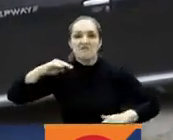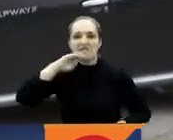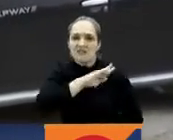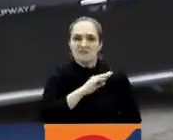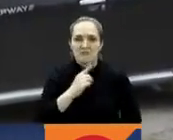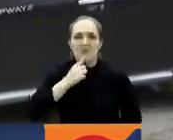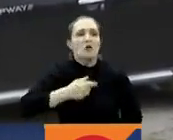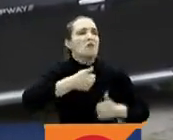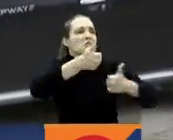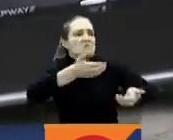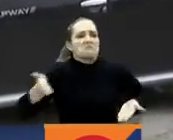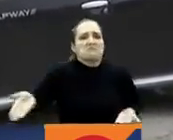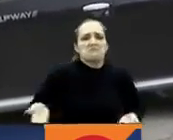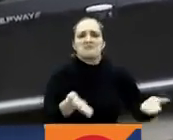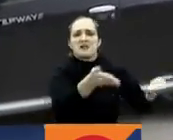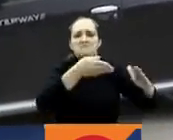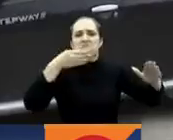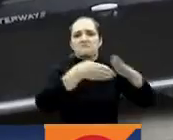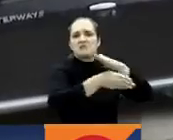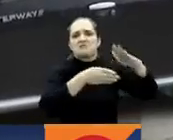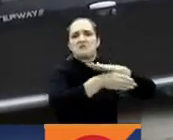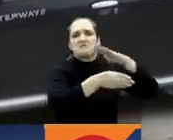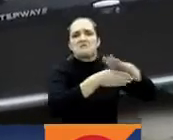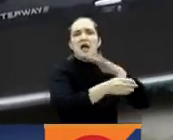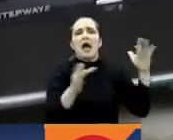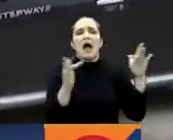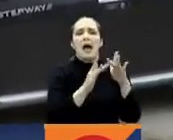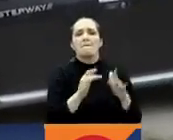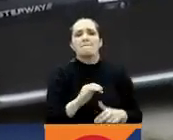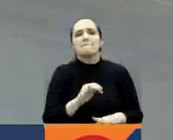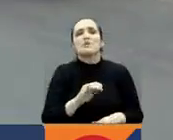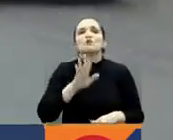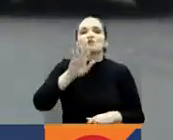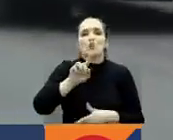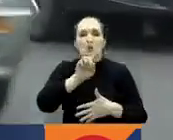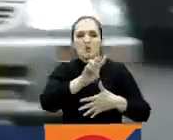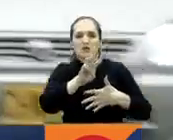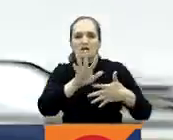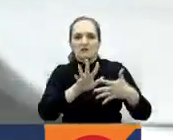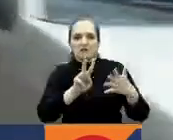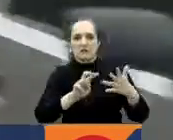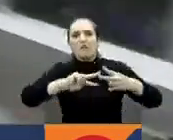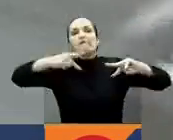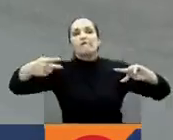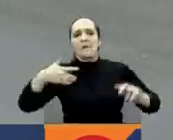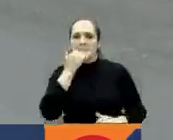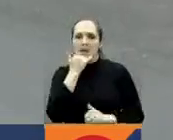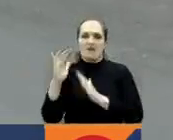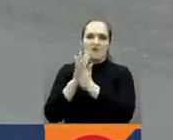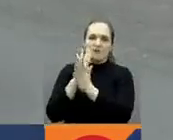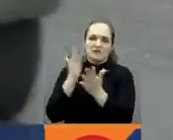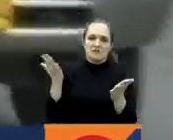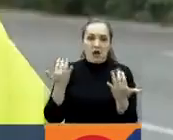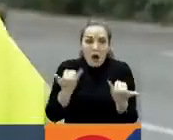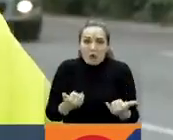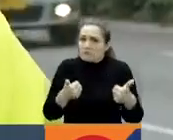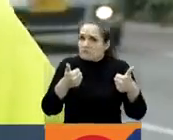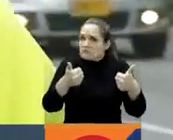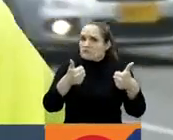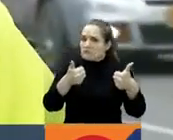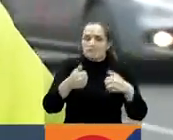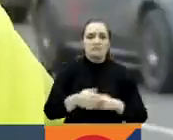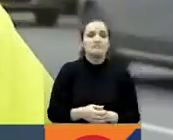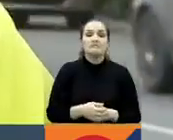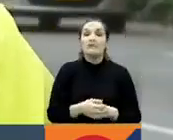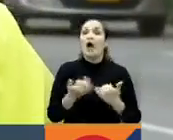que estaban en ese momento entrando los impares y eran los pares los que estaban entrando. Para las autoridades la medida es efectiva. Este tipo de